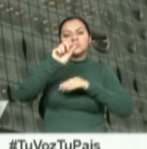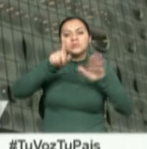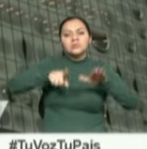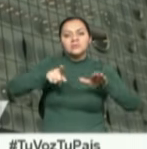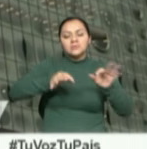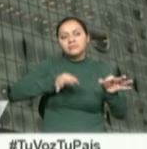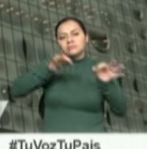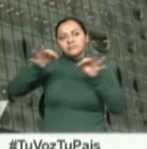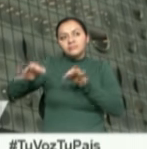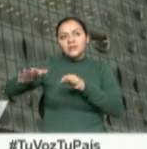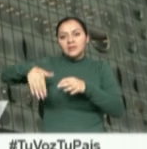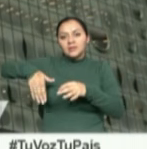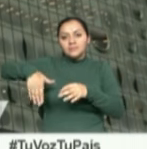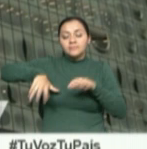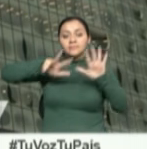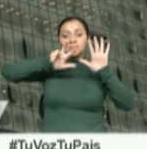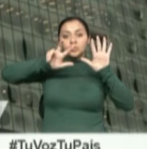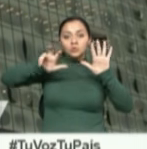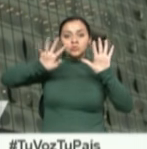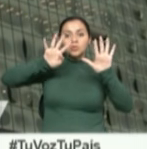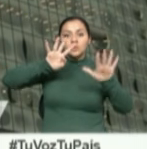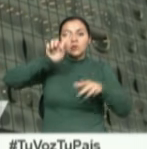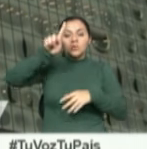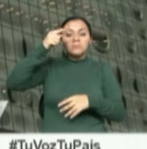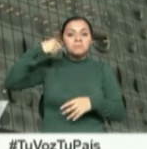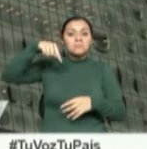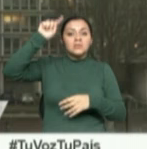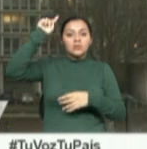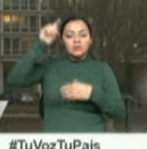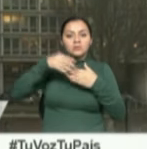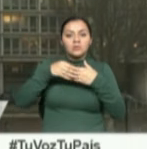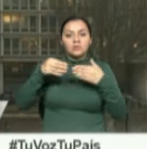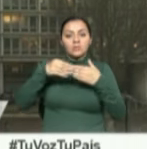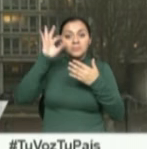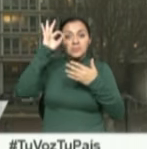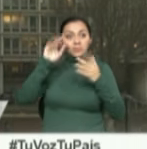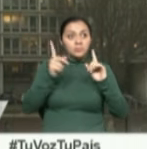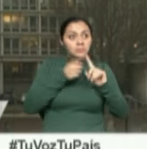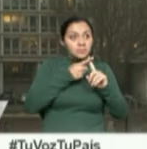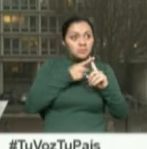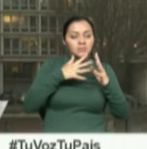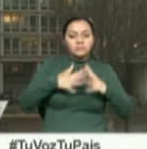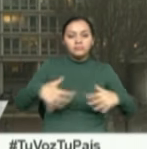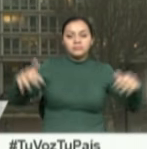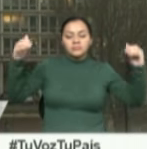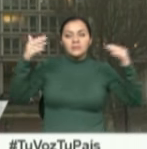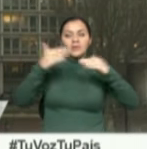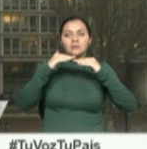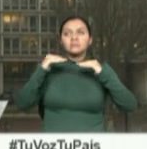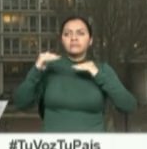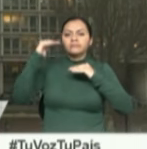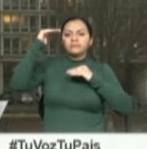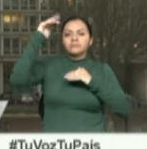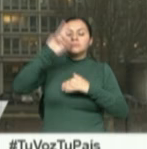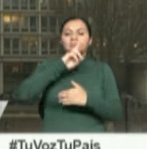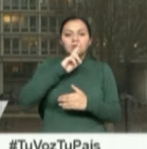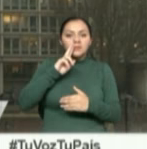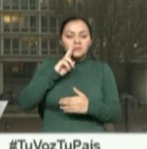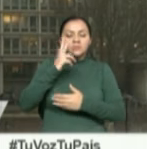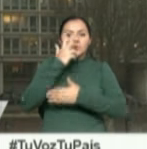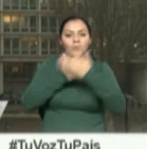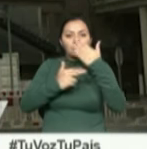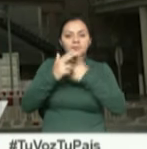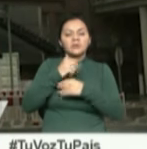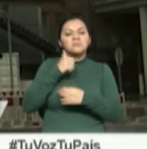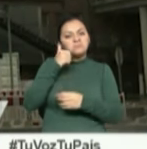costó 841 millones de dólares, 10 veces más de lo presupuestado inicialmente. Pero con sus departamentos de lujo, restaurantes y hotel,